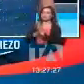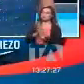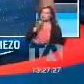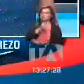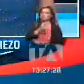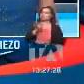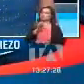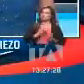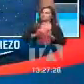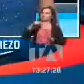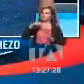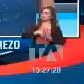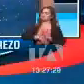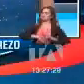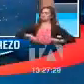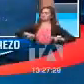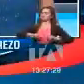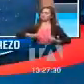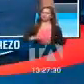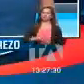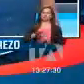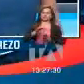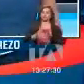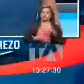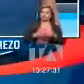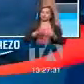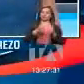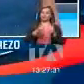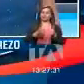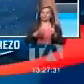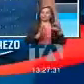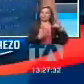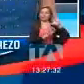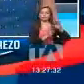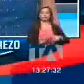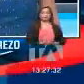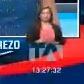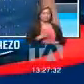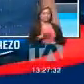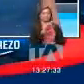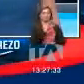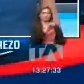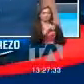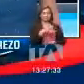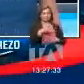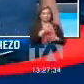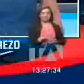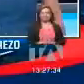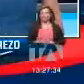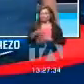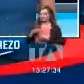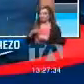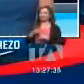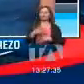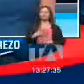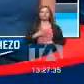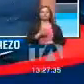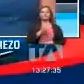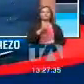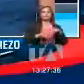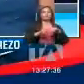al proceso por el cual fueron seleccionados. Liz, como siempre es un gusto, ¿cómo estás? El gusto es mío, ¿qué tal Isela?